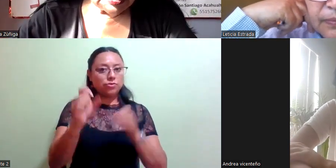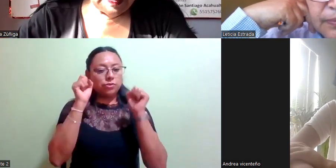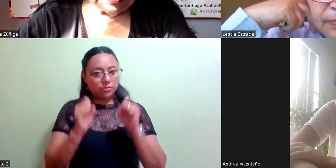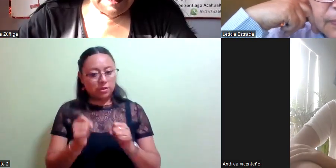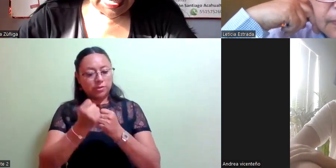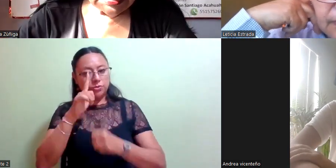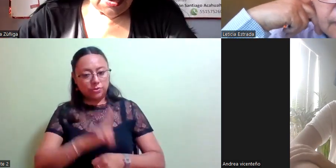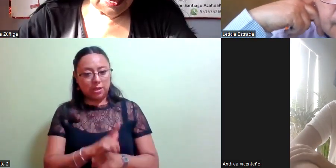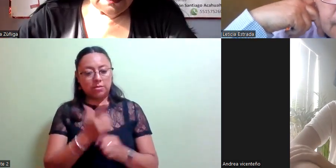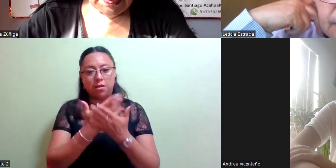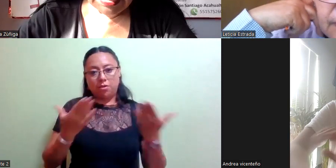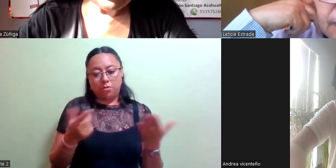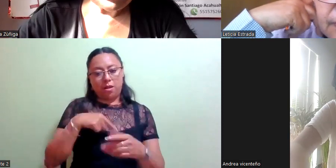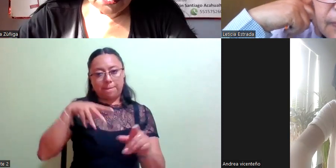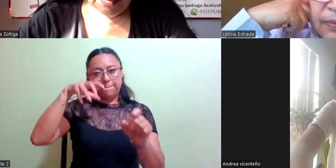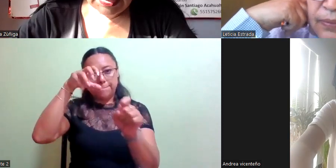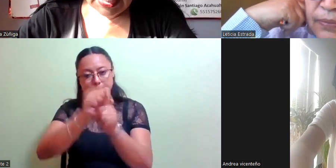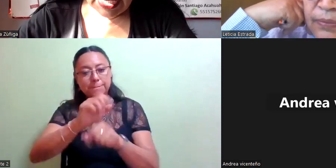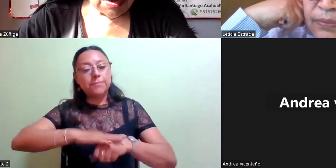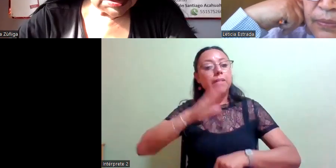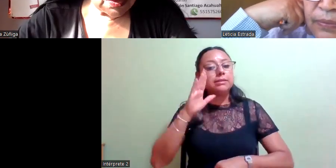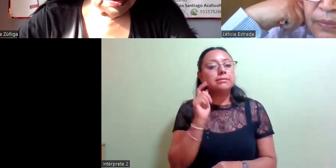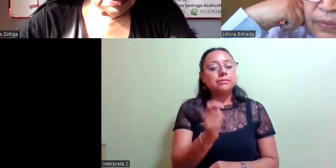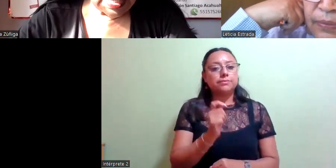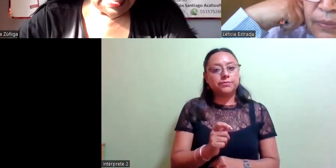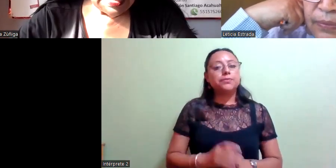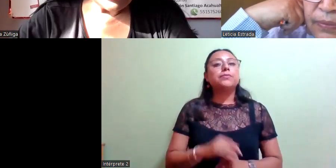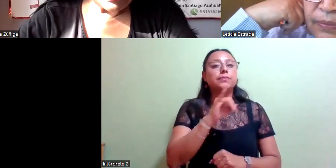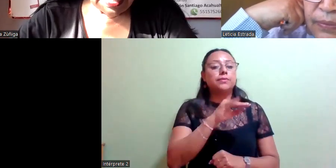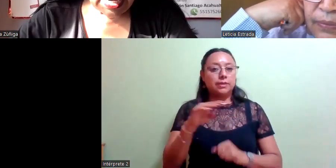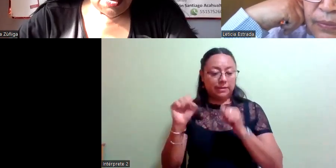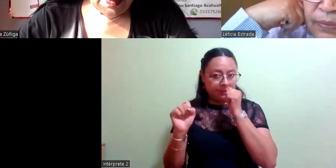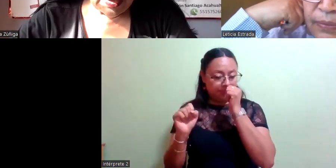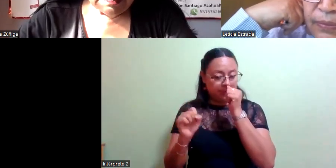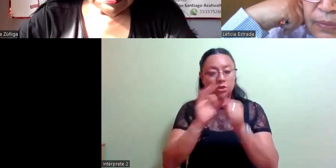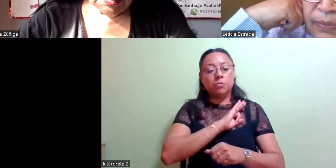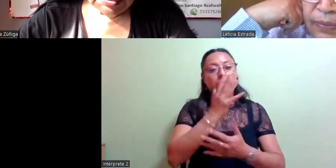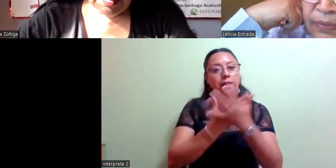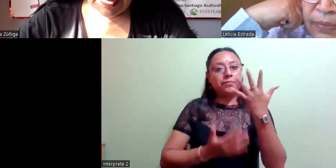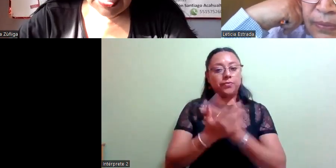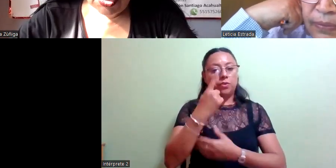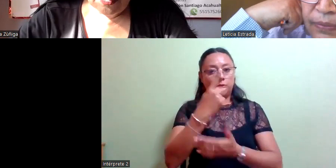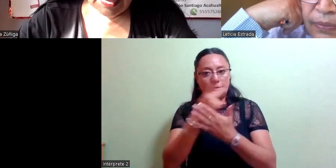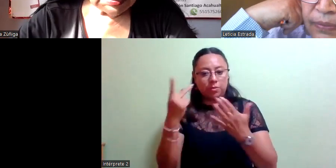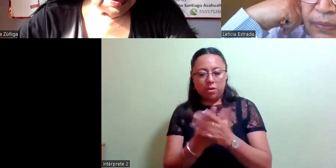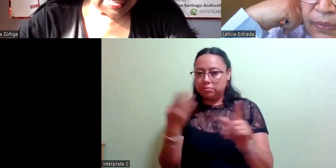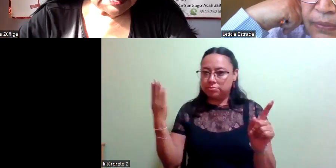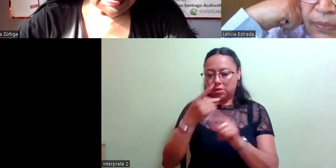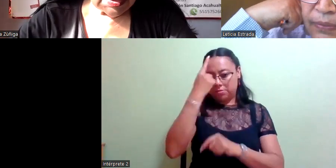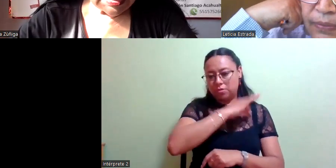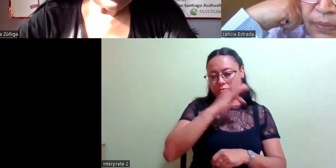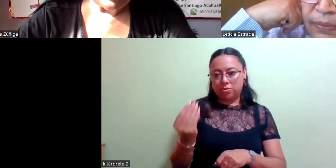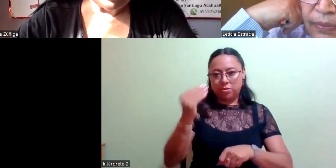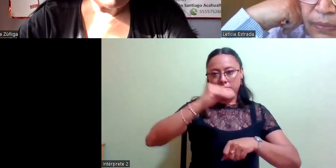Dentro de los principales logros fue que el Instituto Mexicano del Seguro Social creara un programa exclusivo para la incorporación de